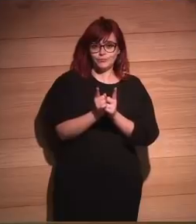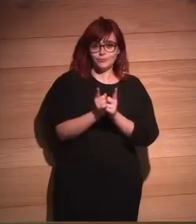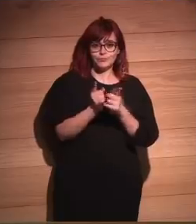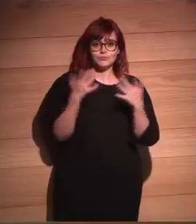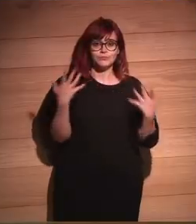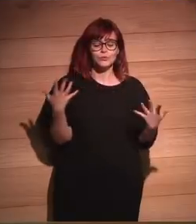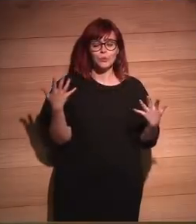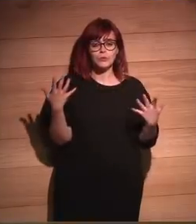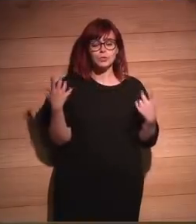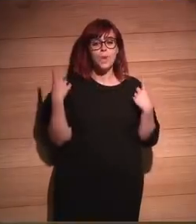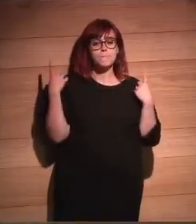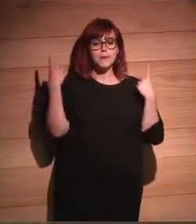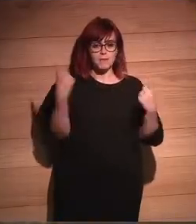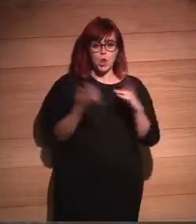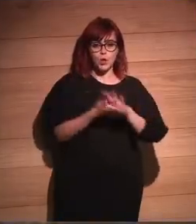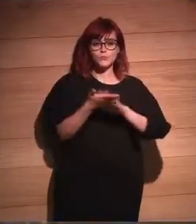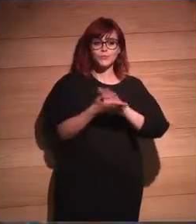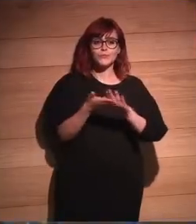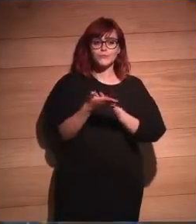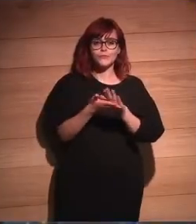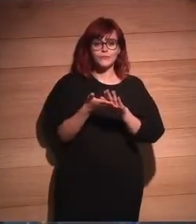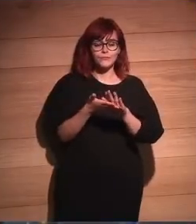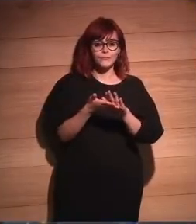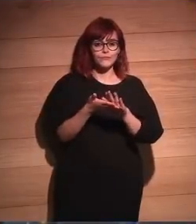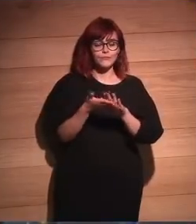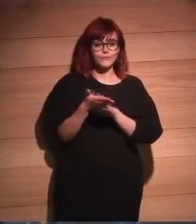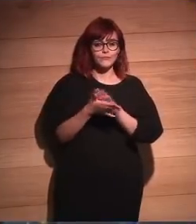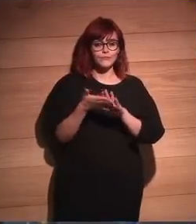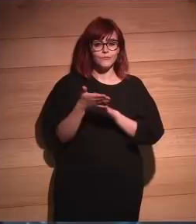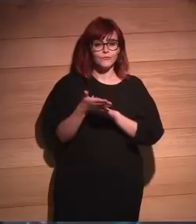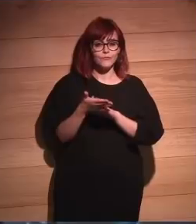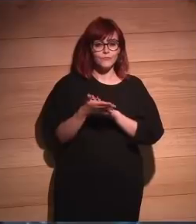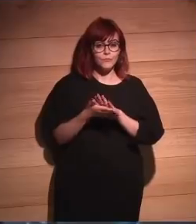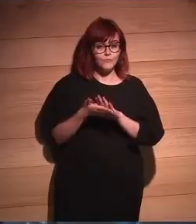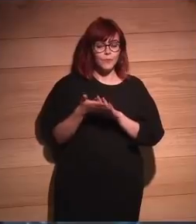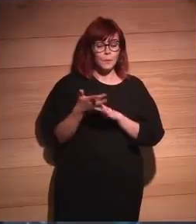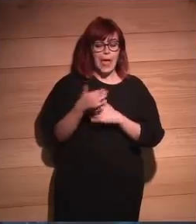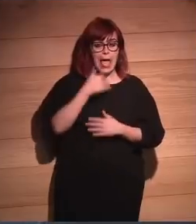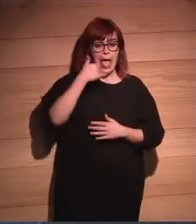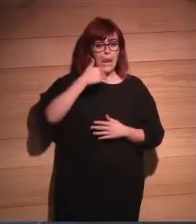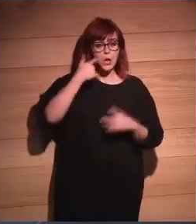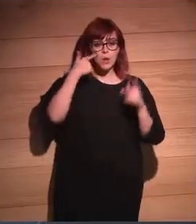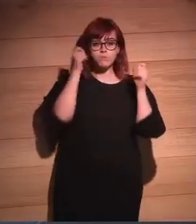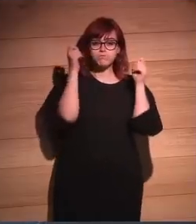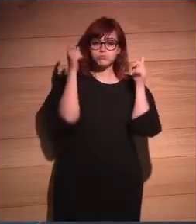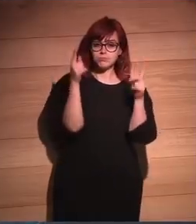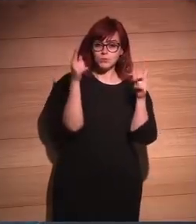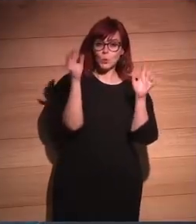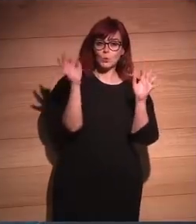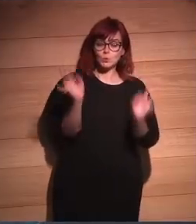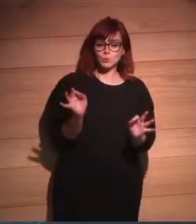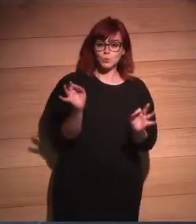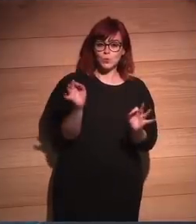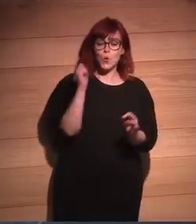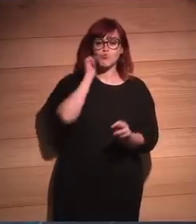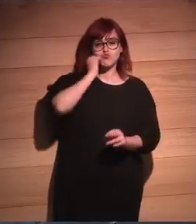en una primera entrada. A mí una cosa que me llamó la atención la primera vez que estuve